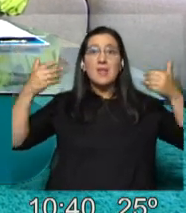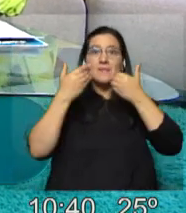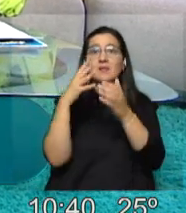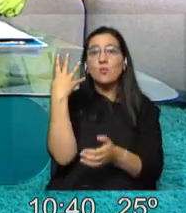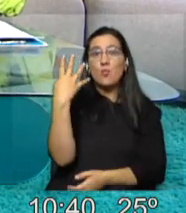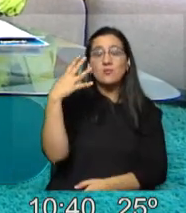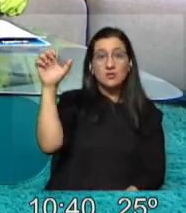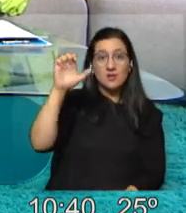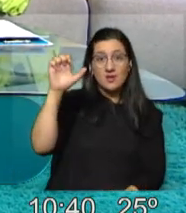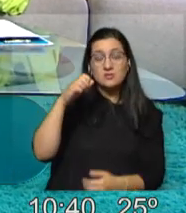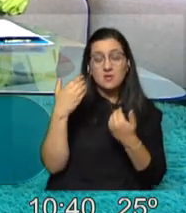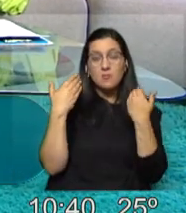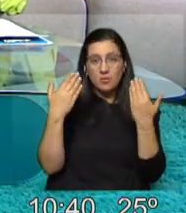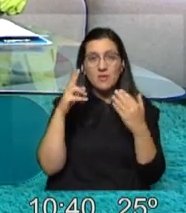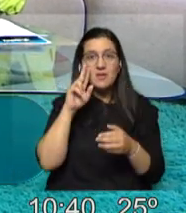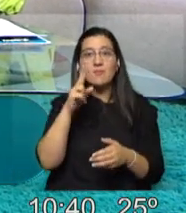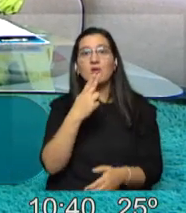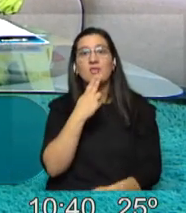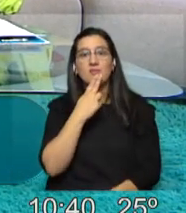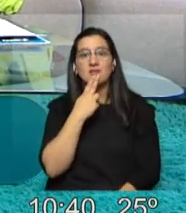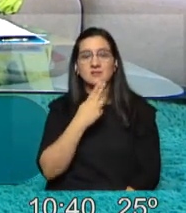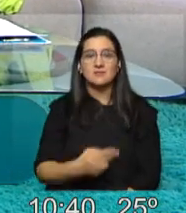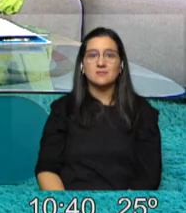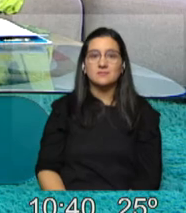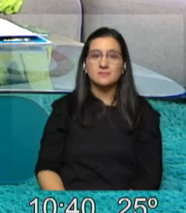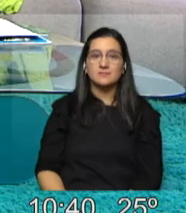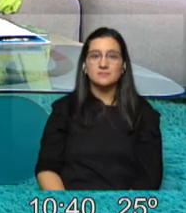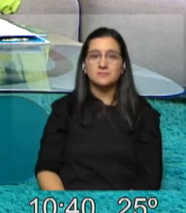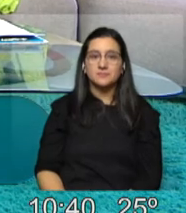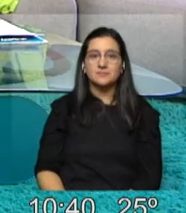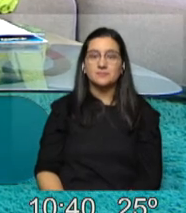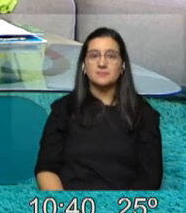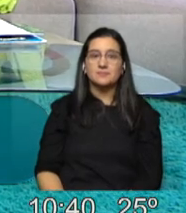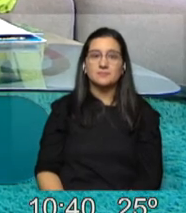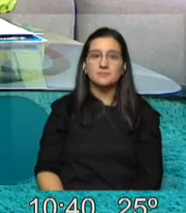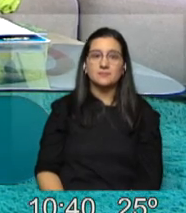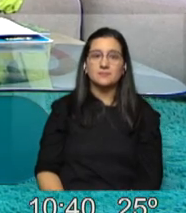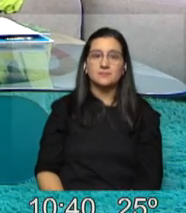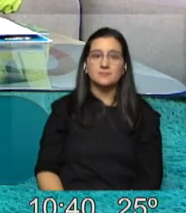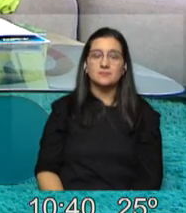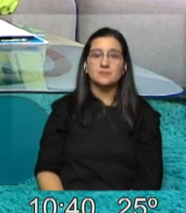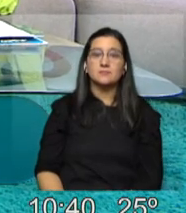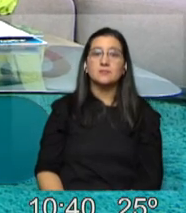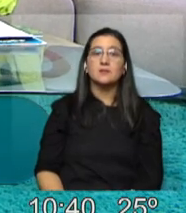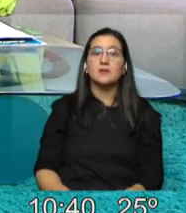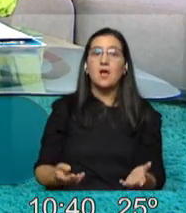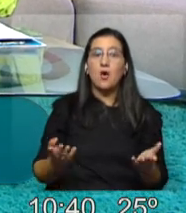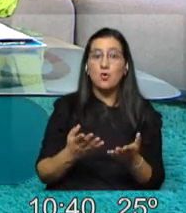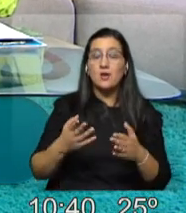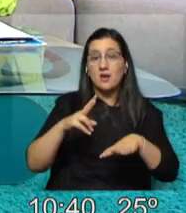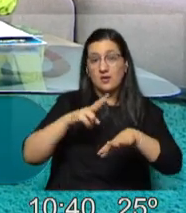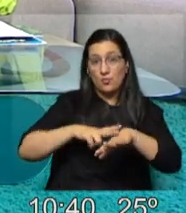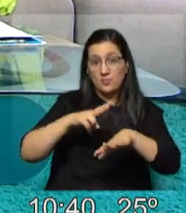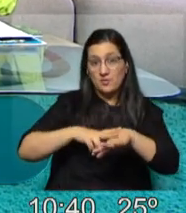de enero va a estar disponible en Netflix. Opa. Y para tocar retirada, les